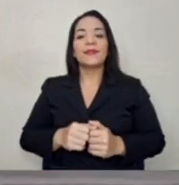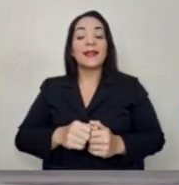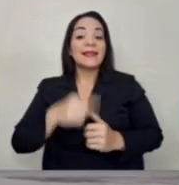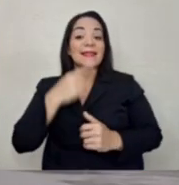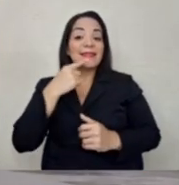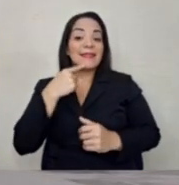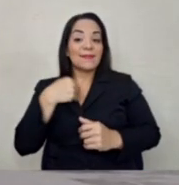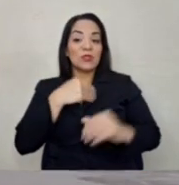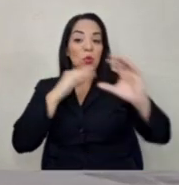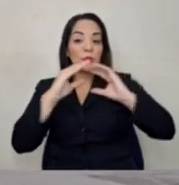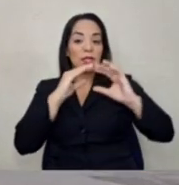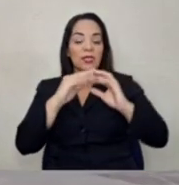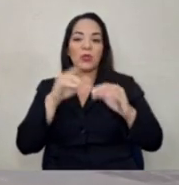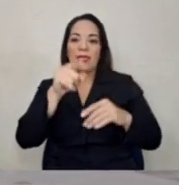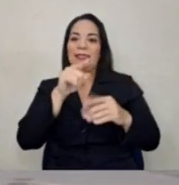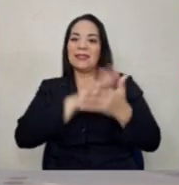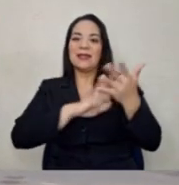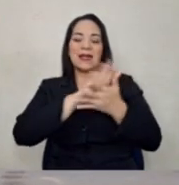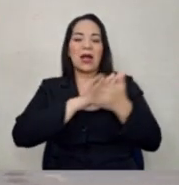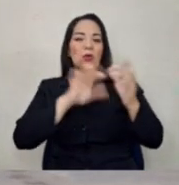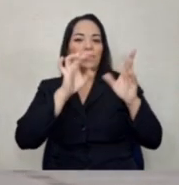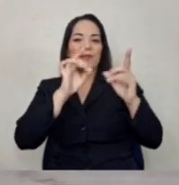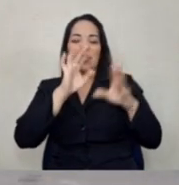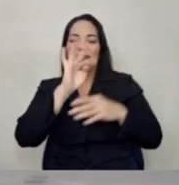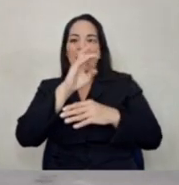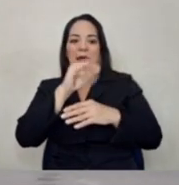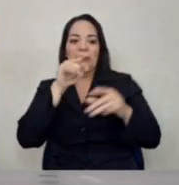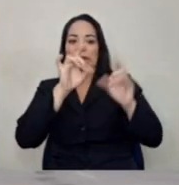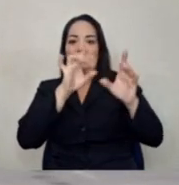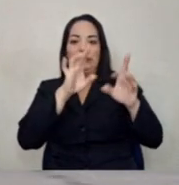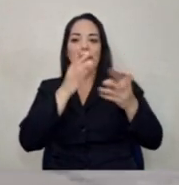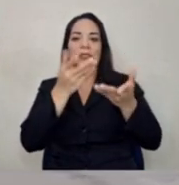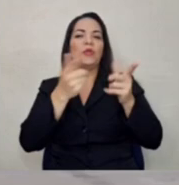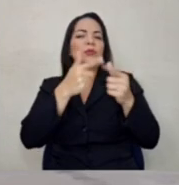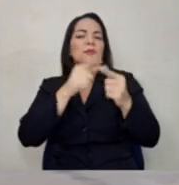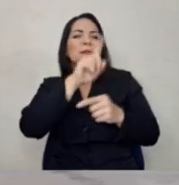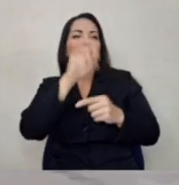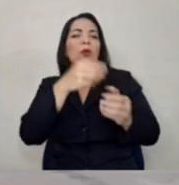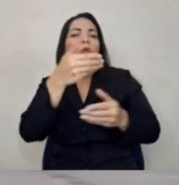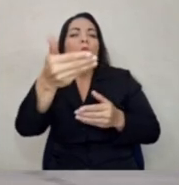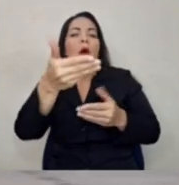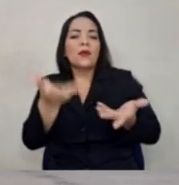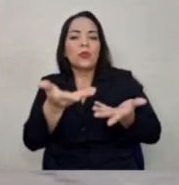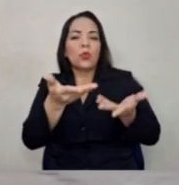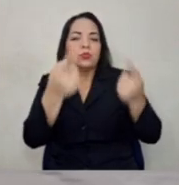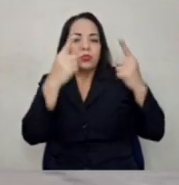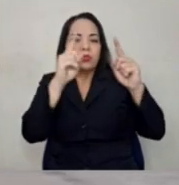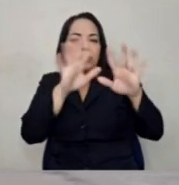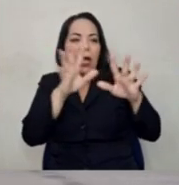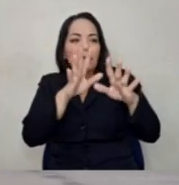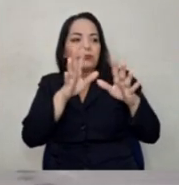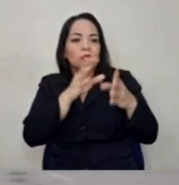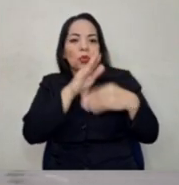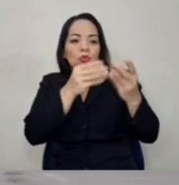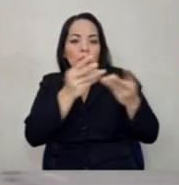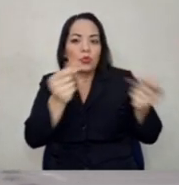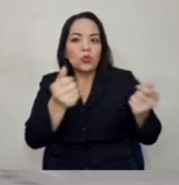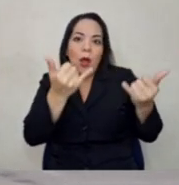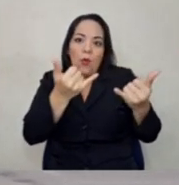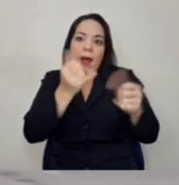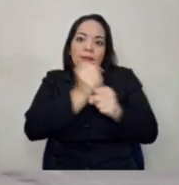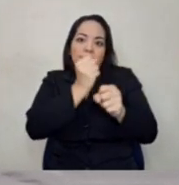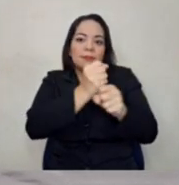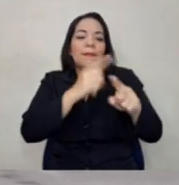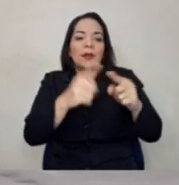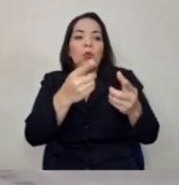hablar de caos vial. ¿Cuándo podríamos estar hablando de que podría haber realmente esa gran diferencia ya con todo lo que se está haciendo para que los cartagineses